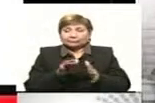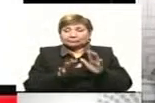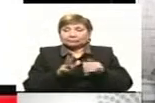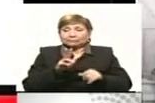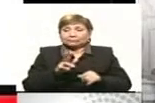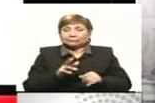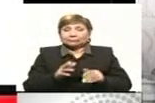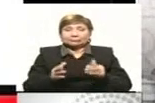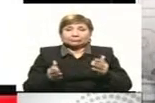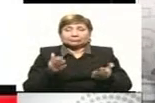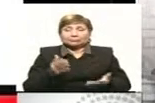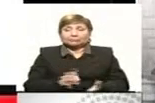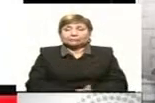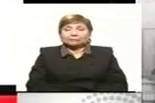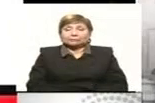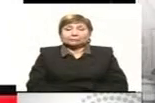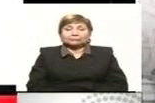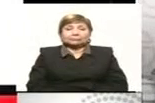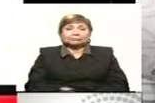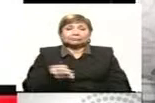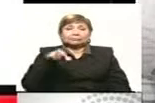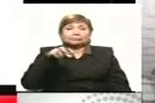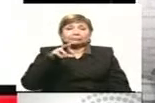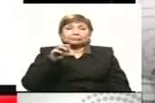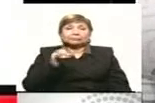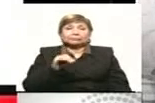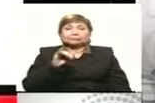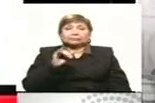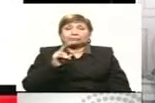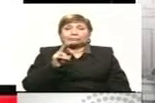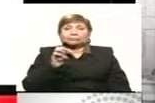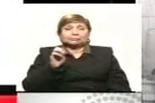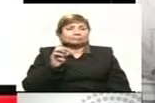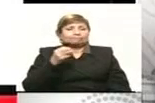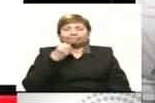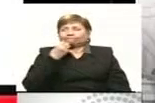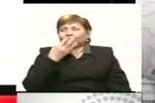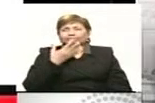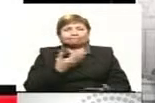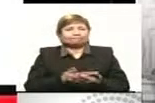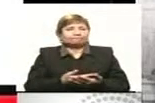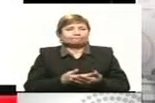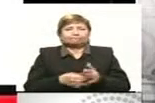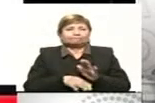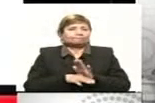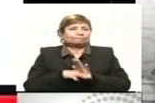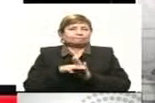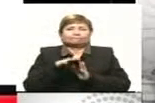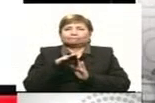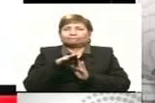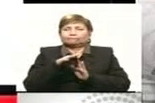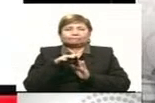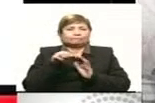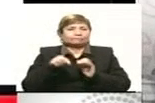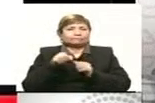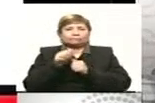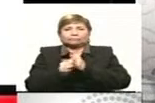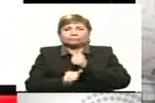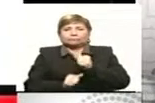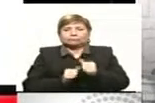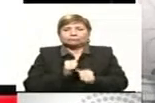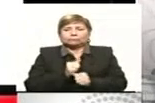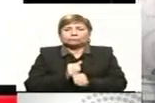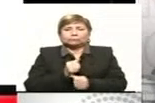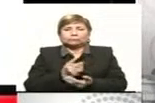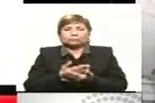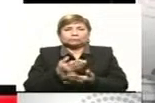realidad la ejecución que ha tenido Proinversión este año no ha sido tan alta, digamos, ¿no? Entonces, este presupuesto asignado